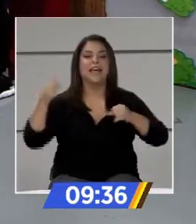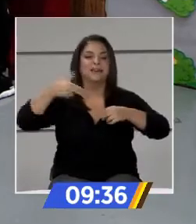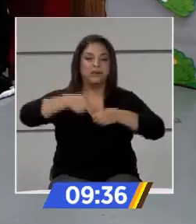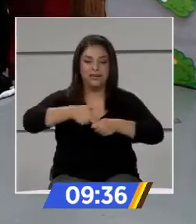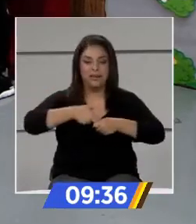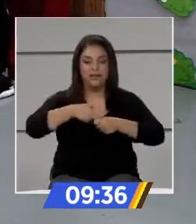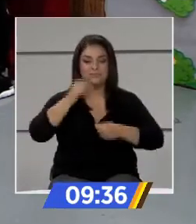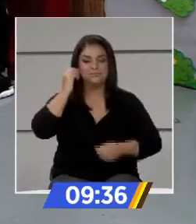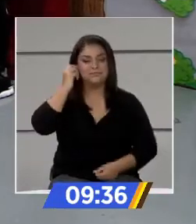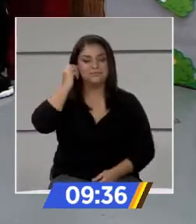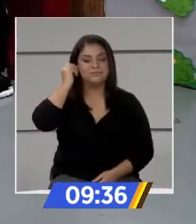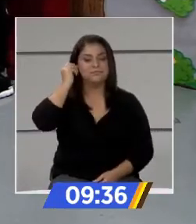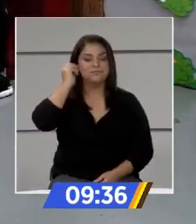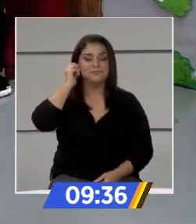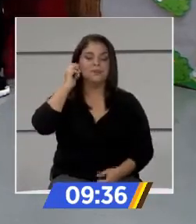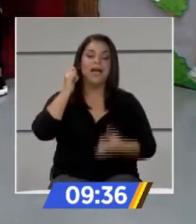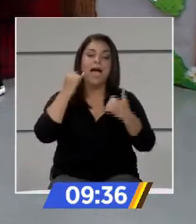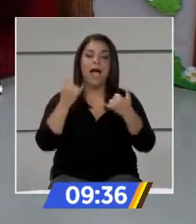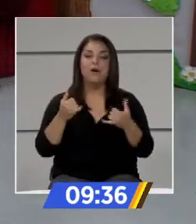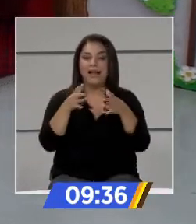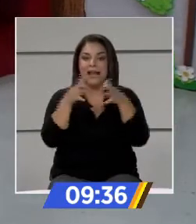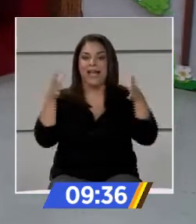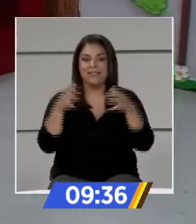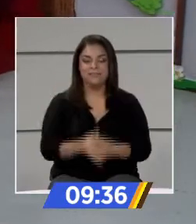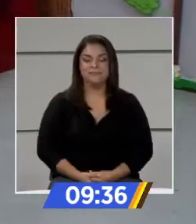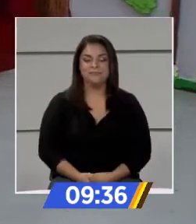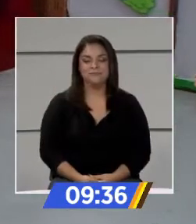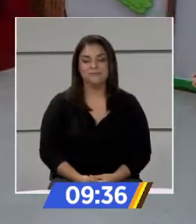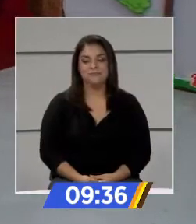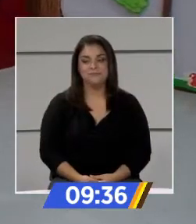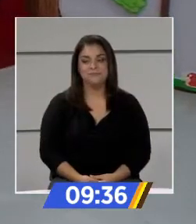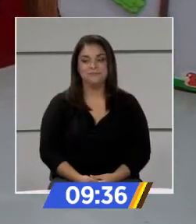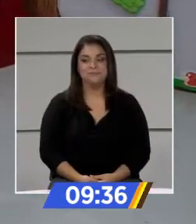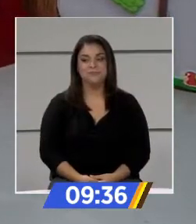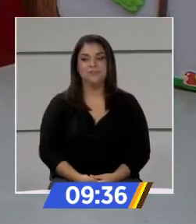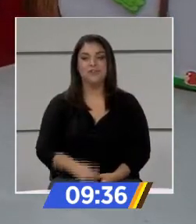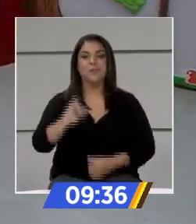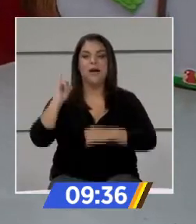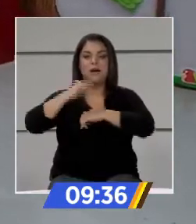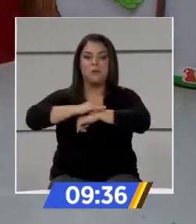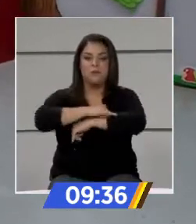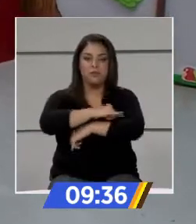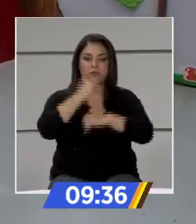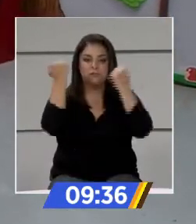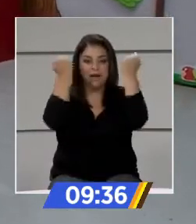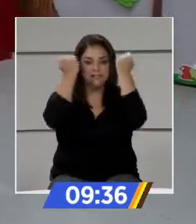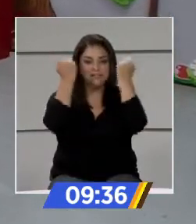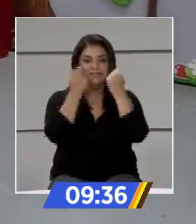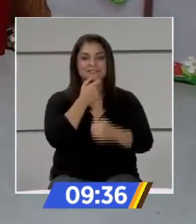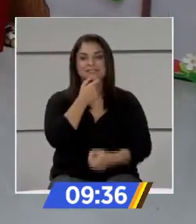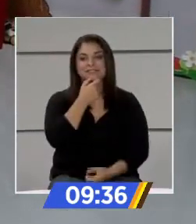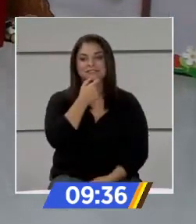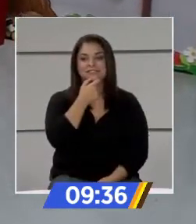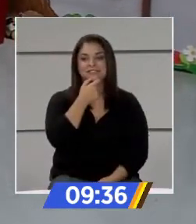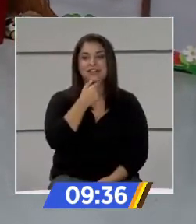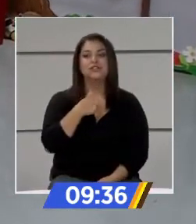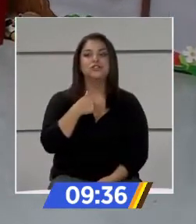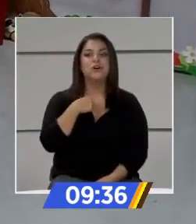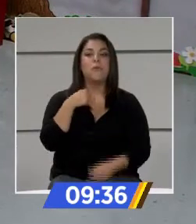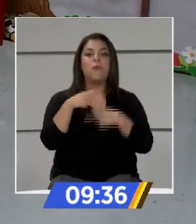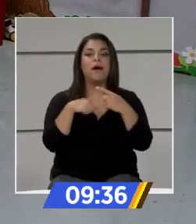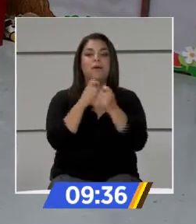ok. Vamos a ver. Ese es como el de el aeropuerto de Pavas, ¿verdad? Sí. Voy a hacerle una modificación,